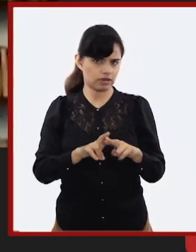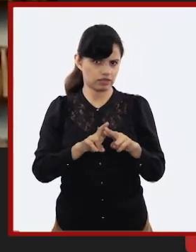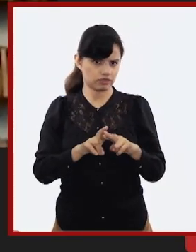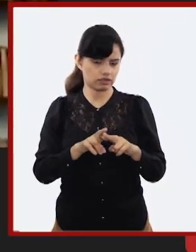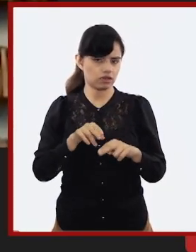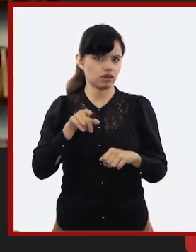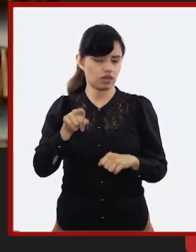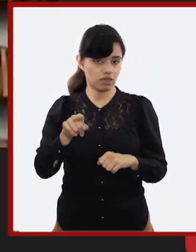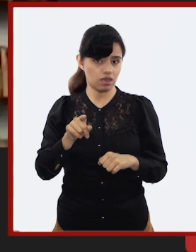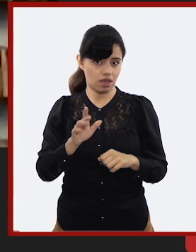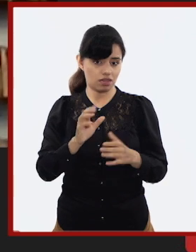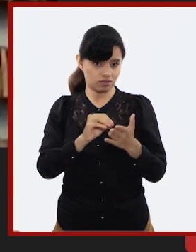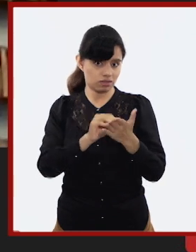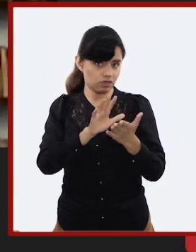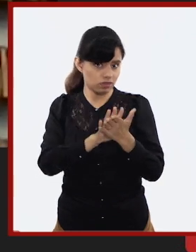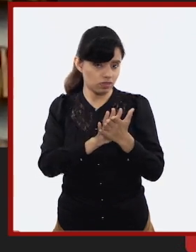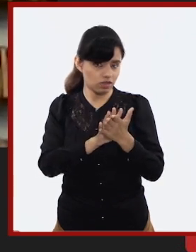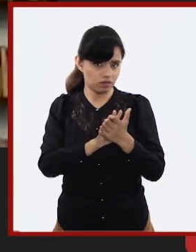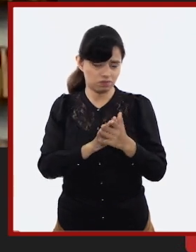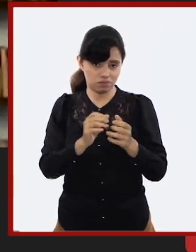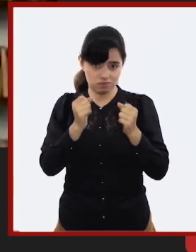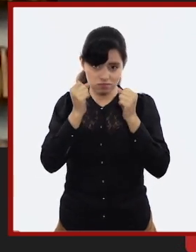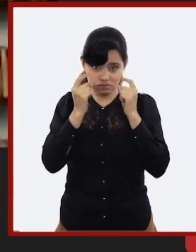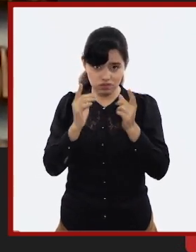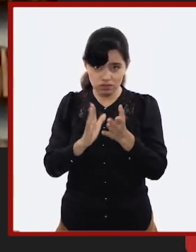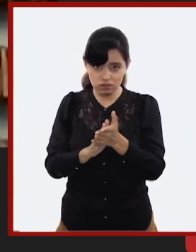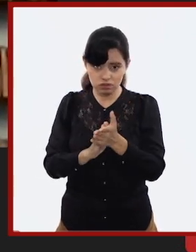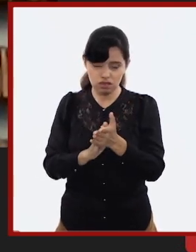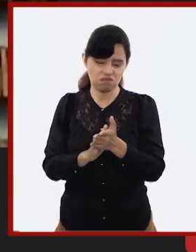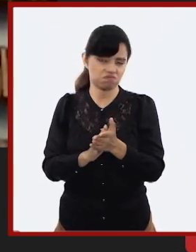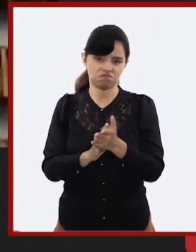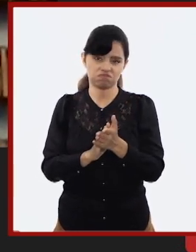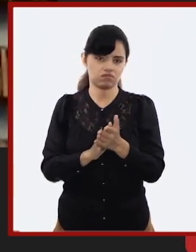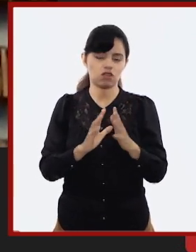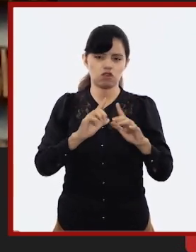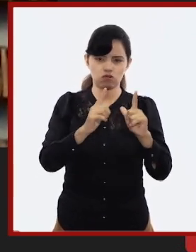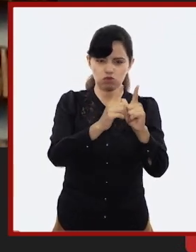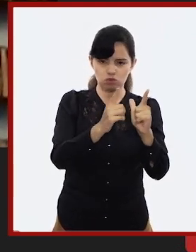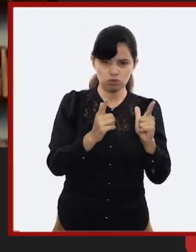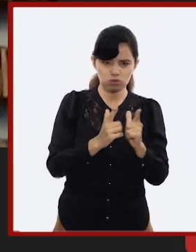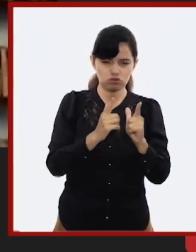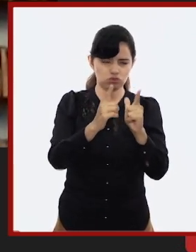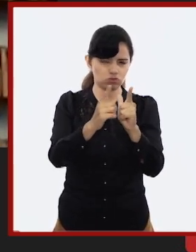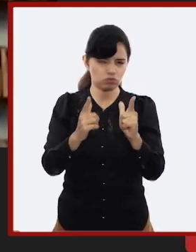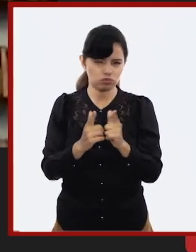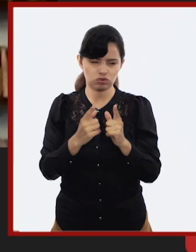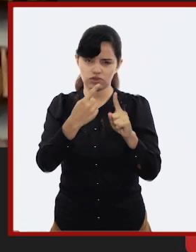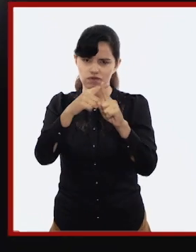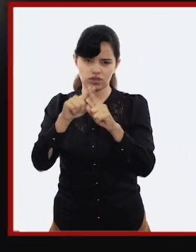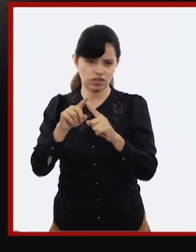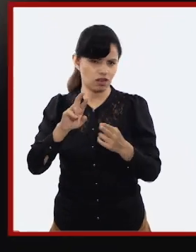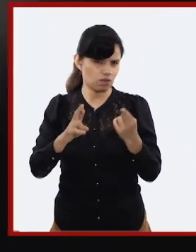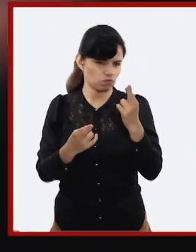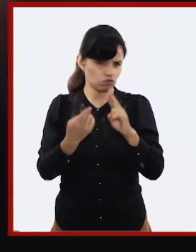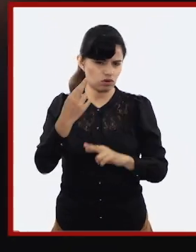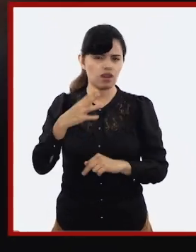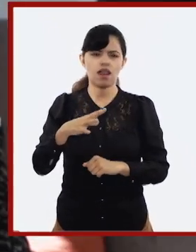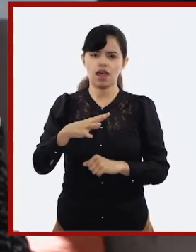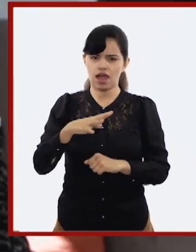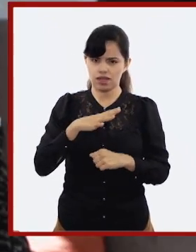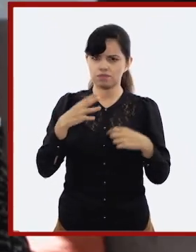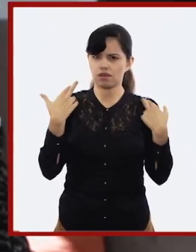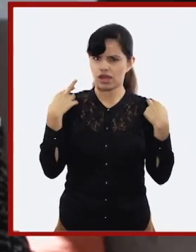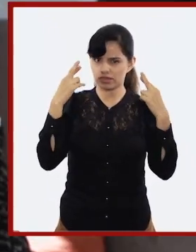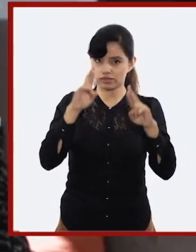se había reconocido. Y en todos los grupos revolucionarios encontramos a maestras normalistas que